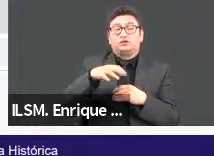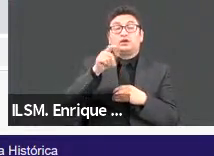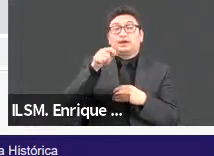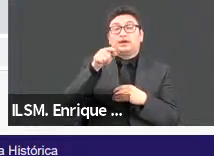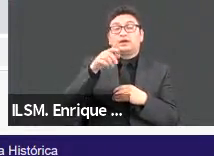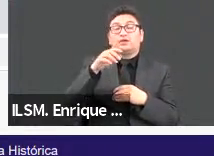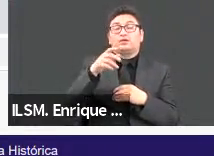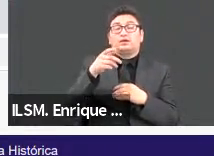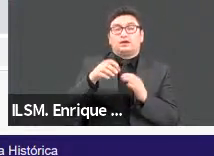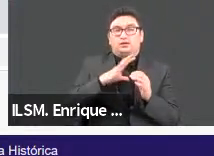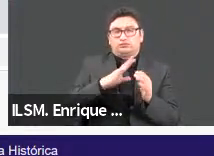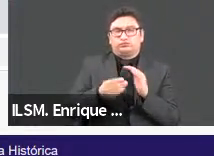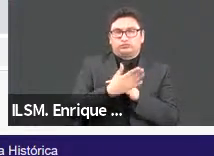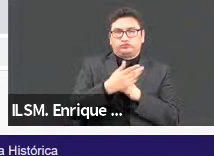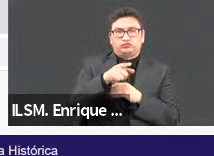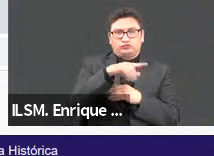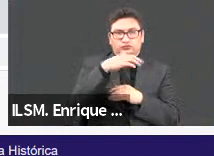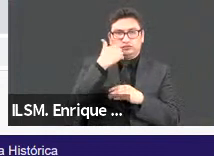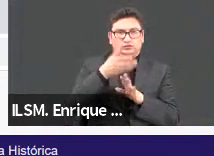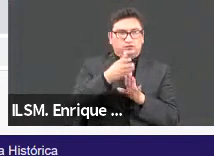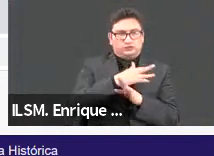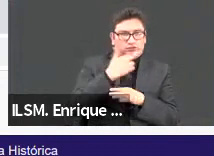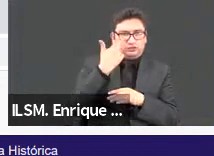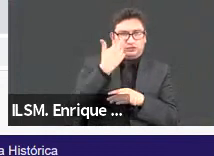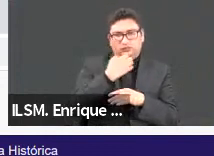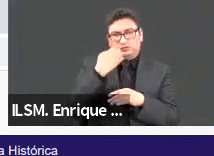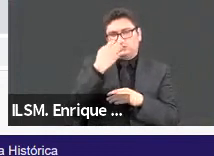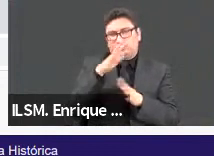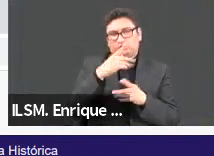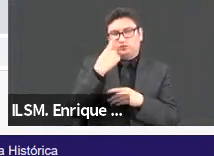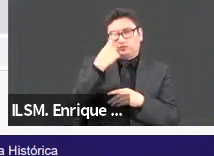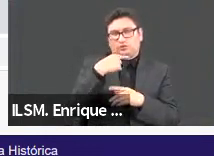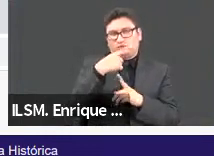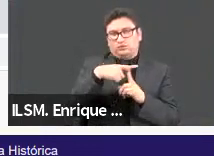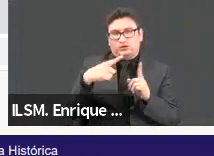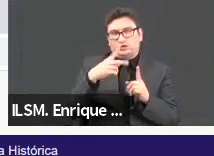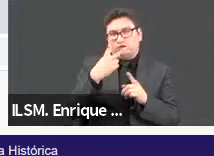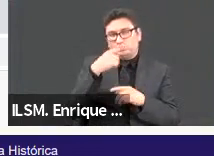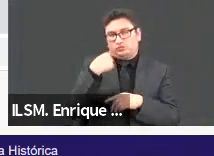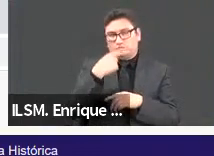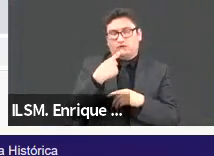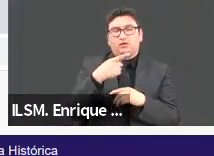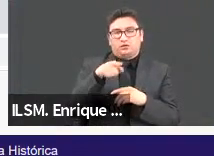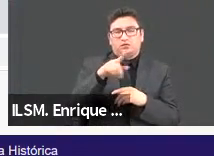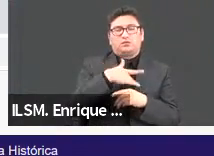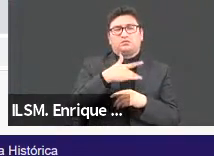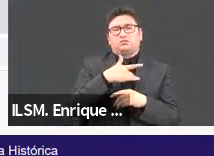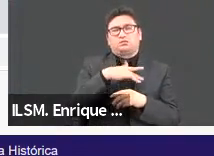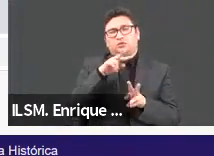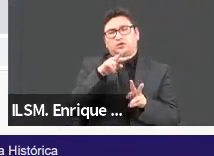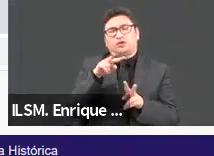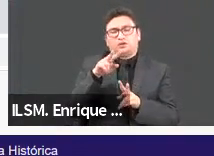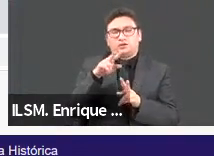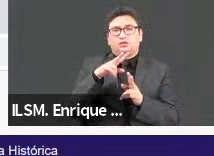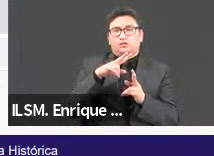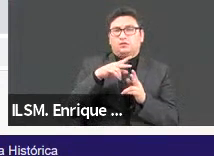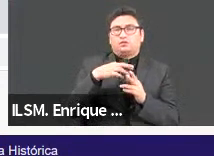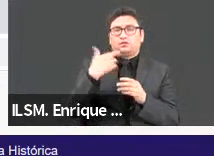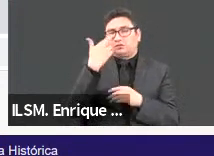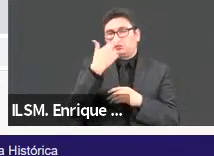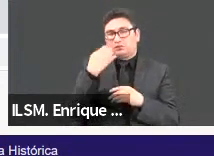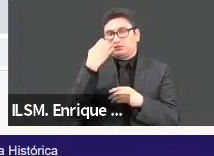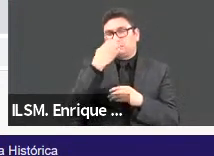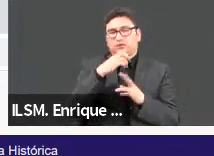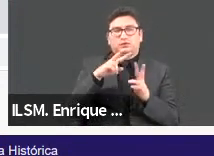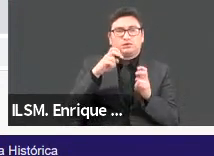vale la pena que ustedes regresen sobre el tema, duran 1 hora y media, 2 horas, y vale mucho la pena dar un repaso sobre la parte